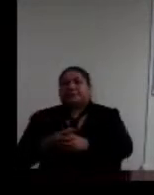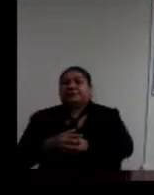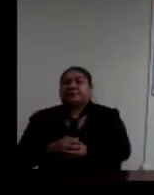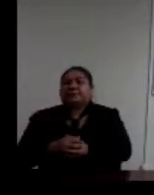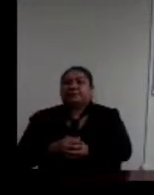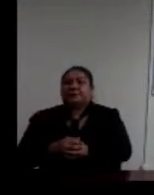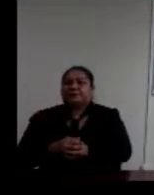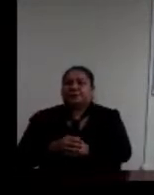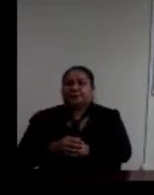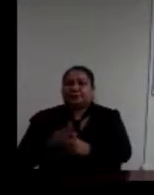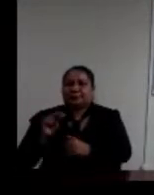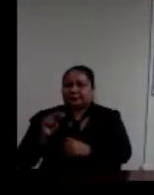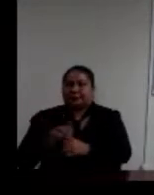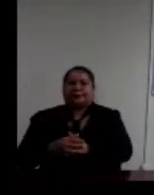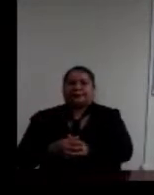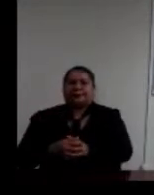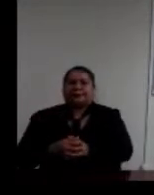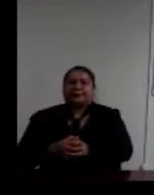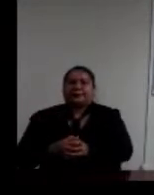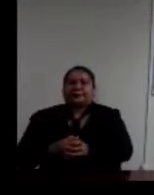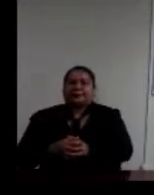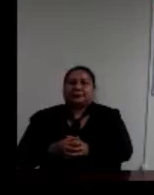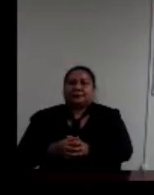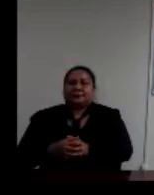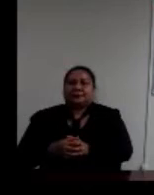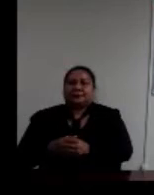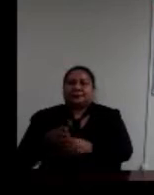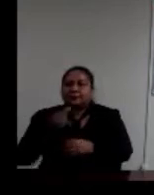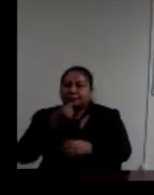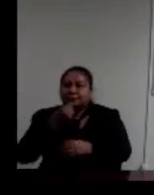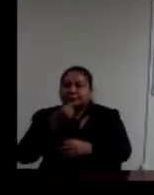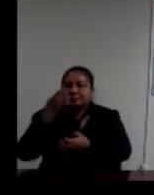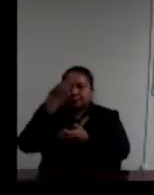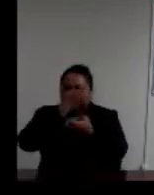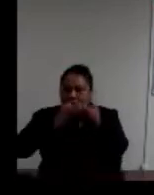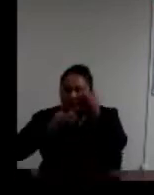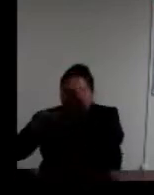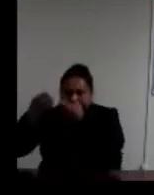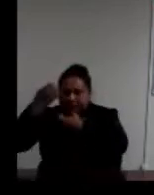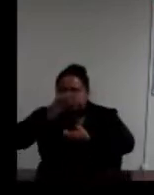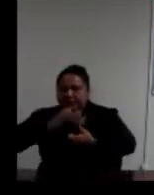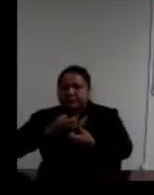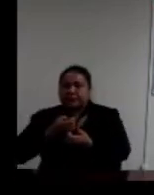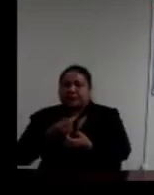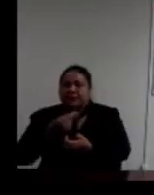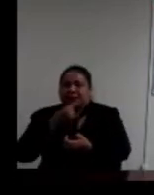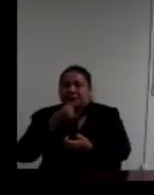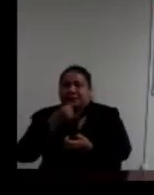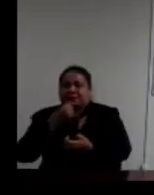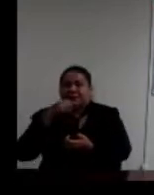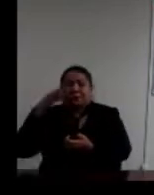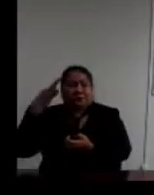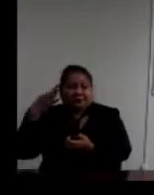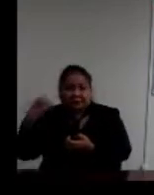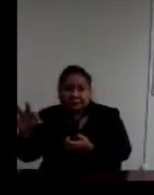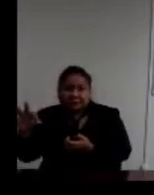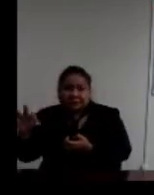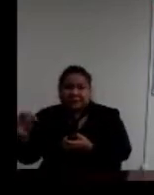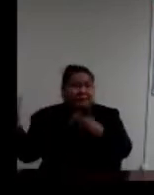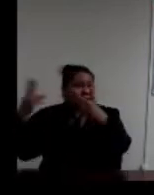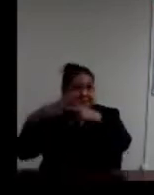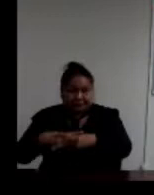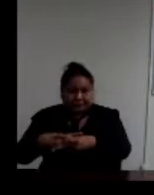confunden mucho. Cuando nos envían a los niños a evaluación, me ponen, el niño está muy agresivo, cuando realmente